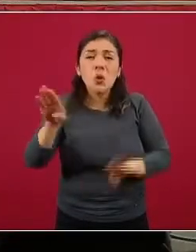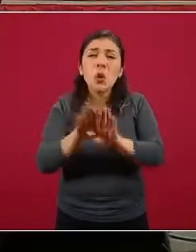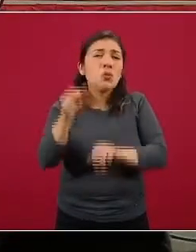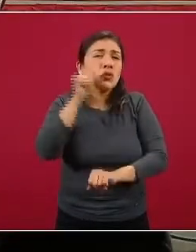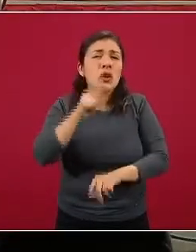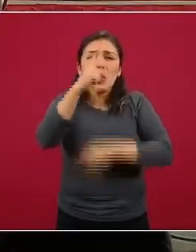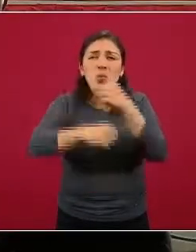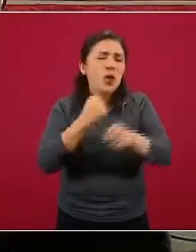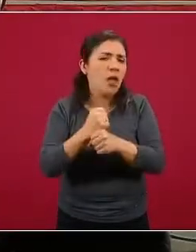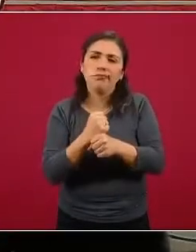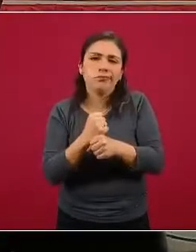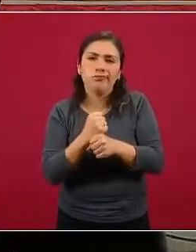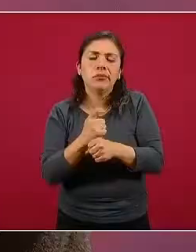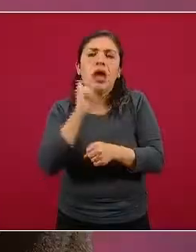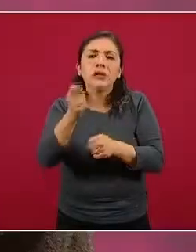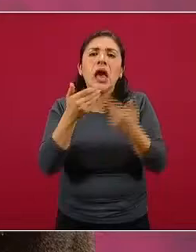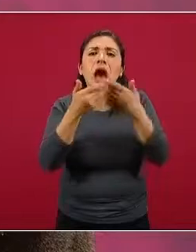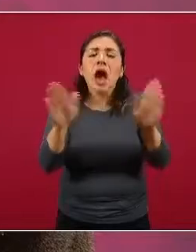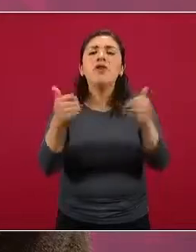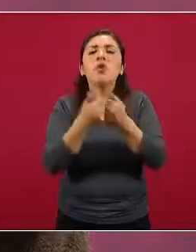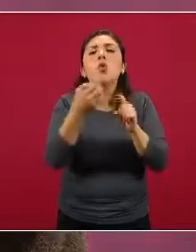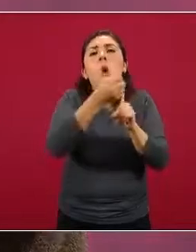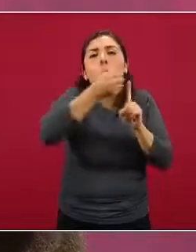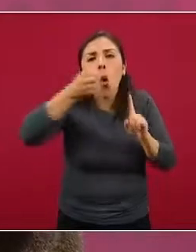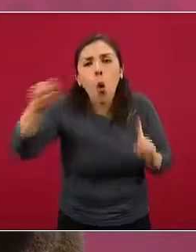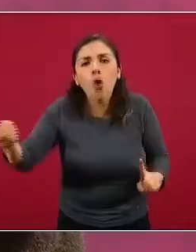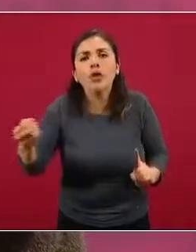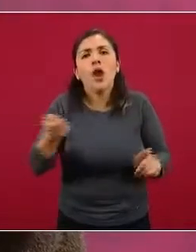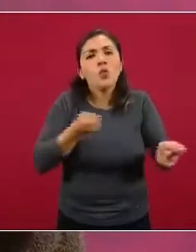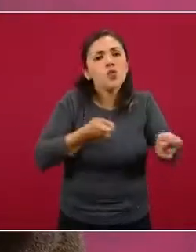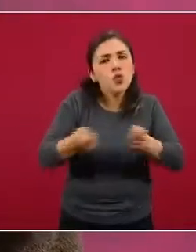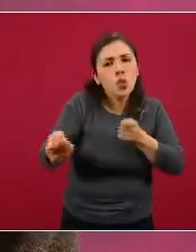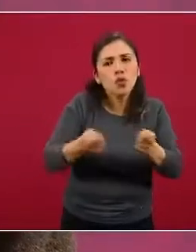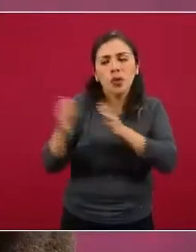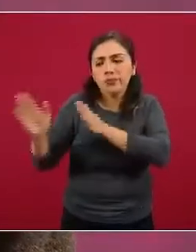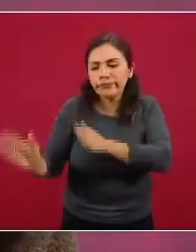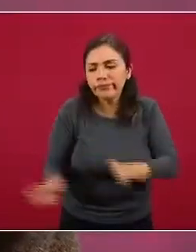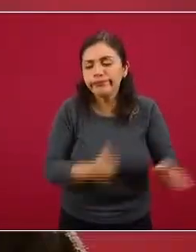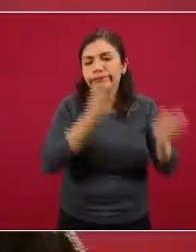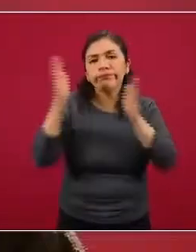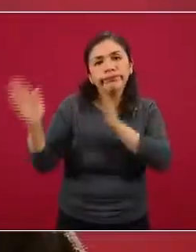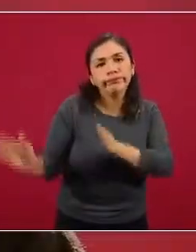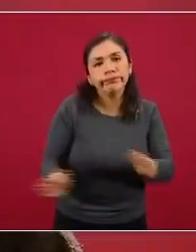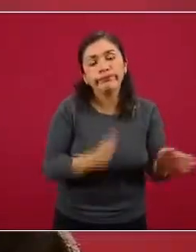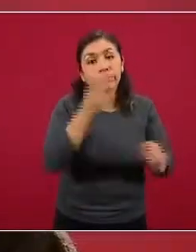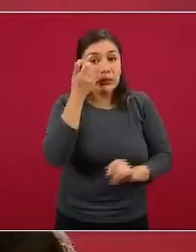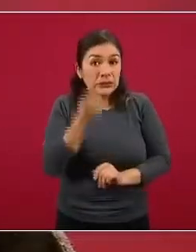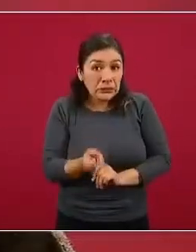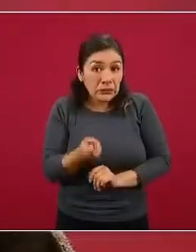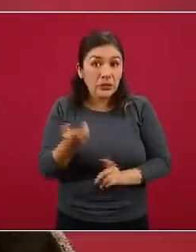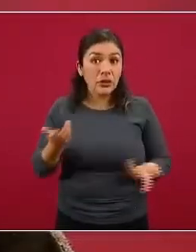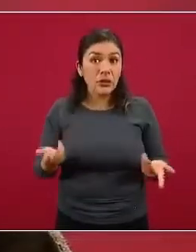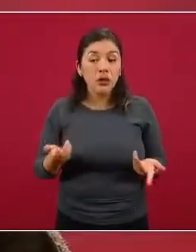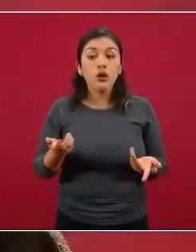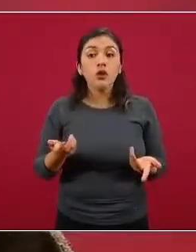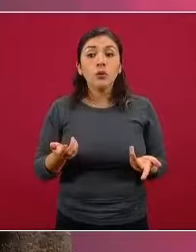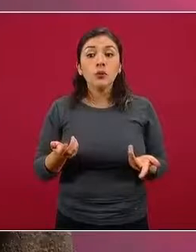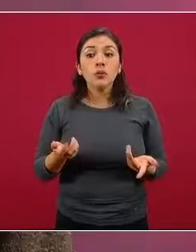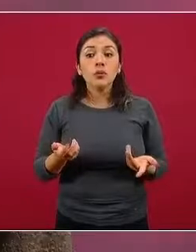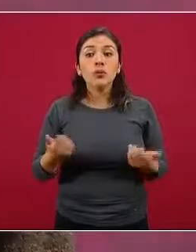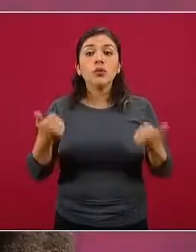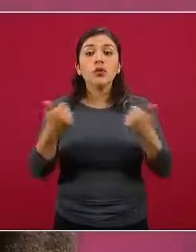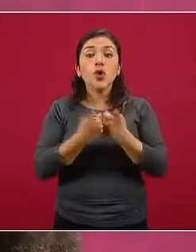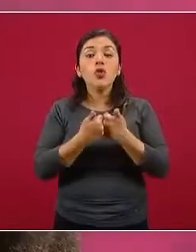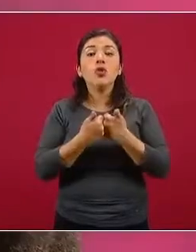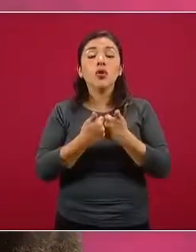tradicional, tener una apertura ordenada y controlada del atrio y hacer